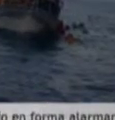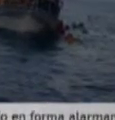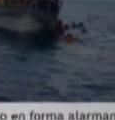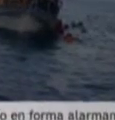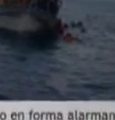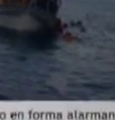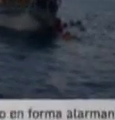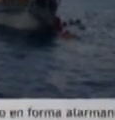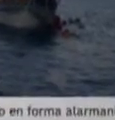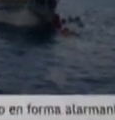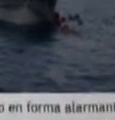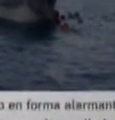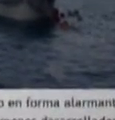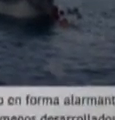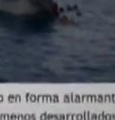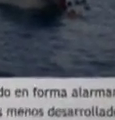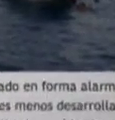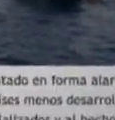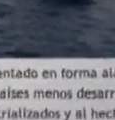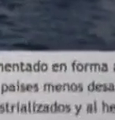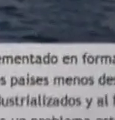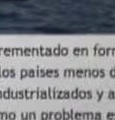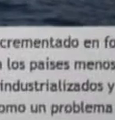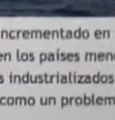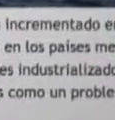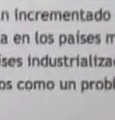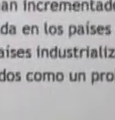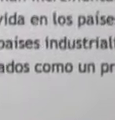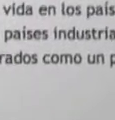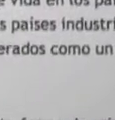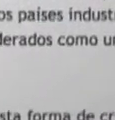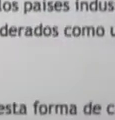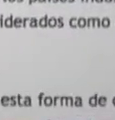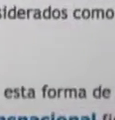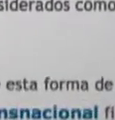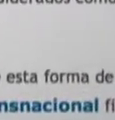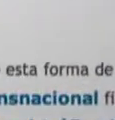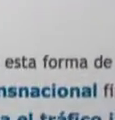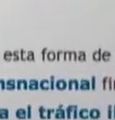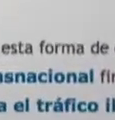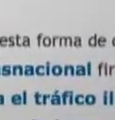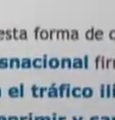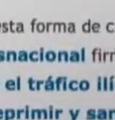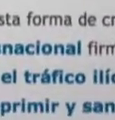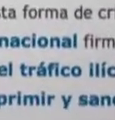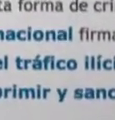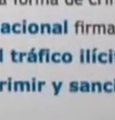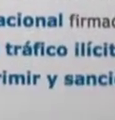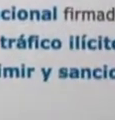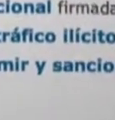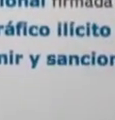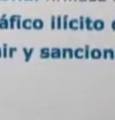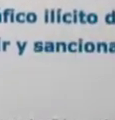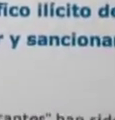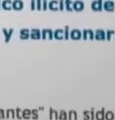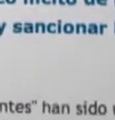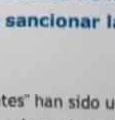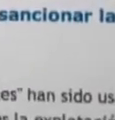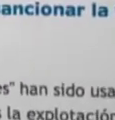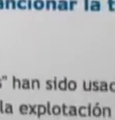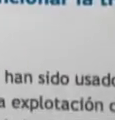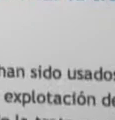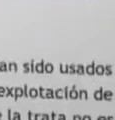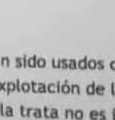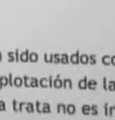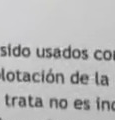protocolo internacional contra la trata de personas. Y paralelamente a eso se han venido creando algunas instancias. Creo